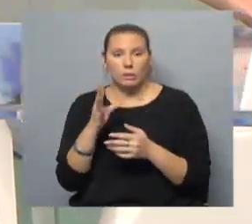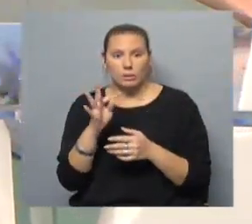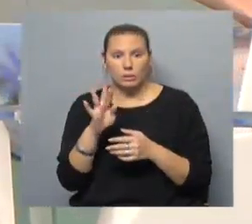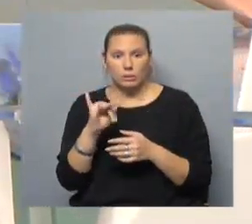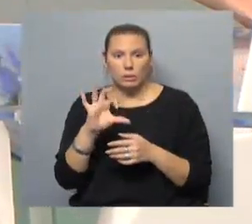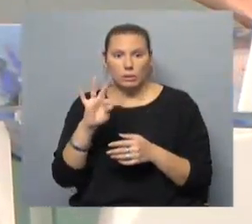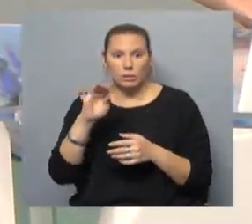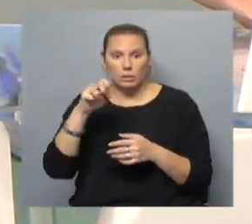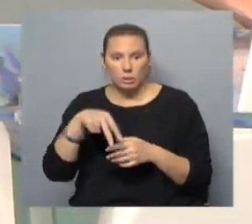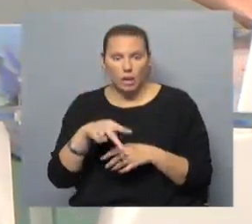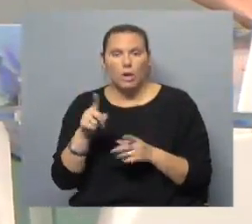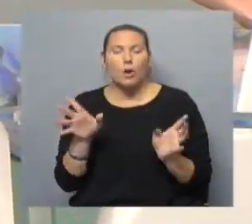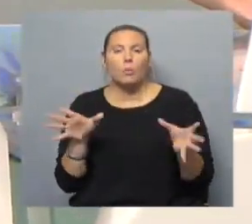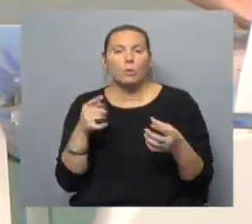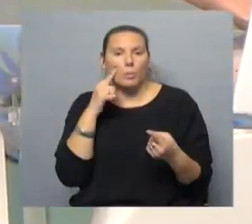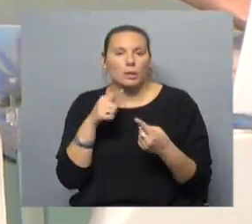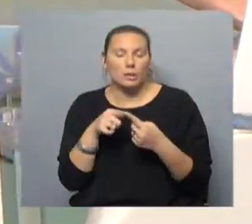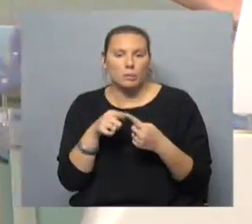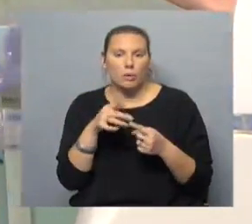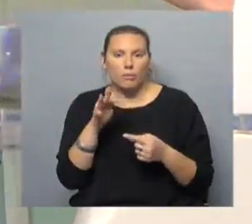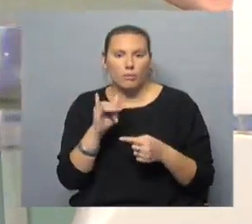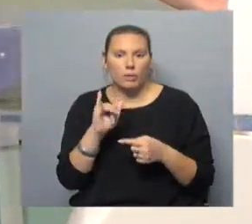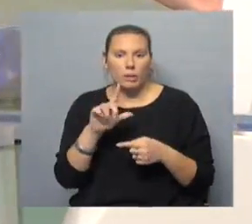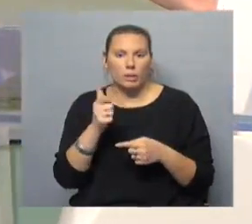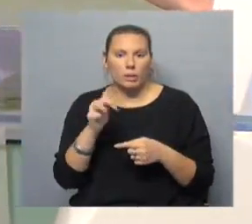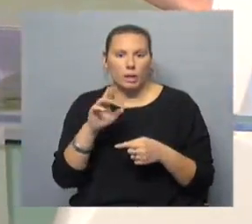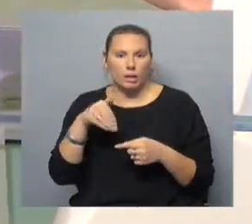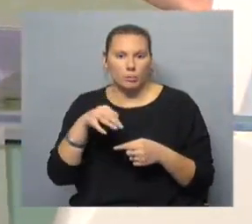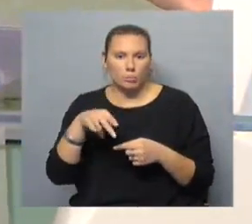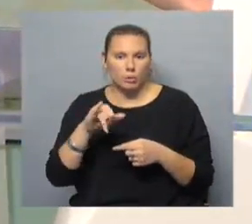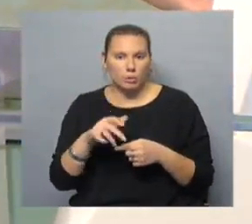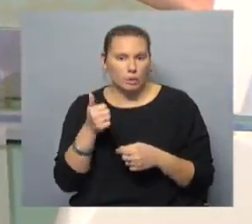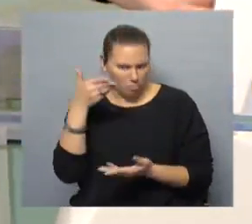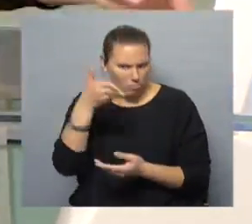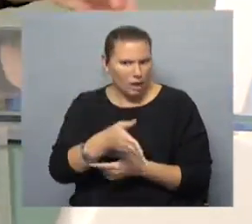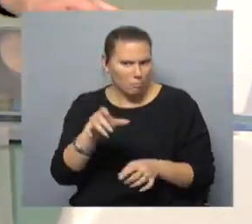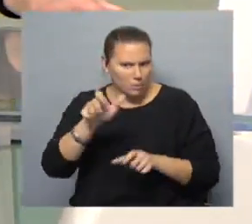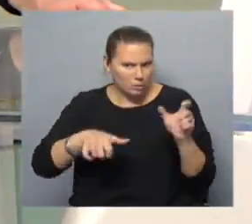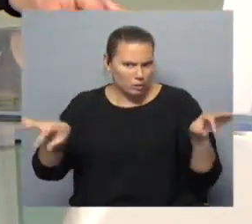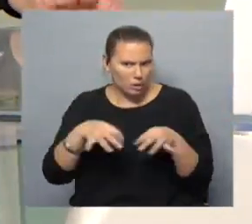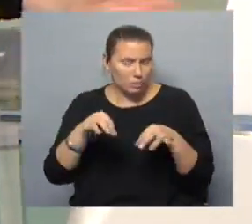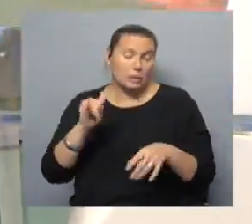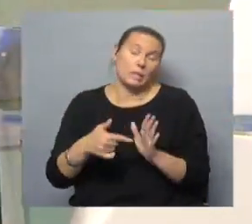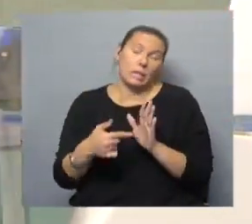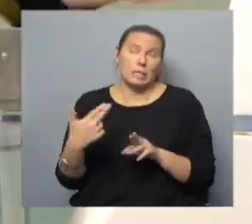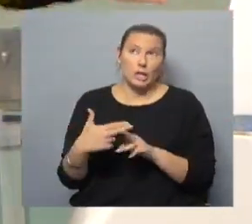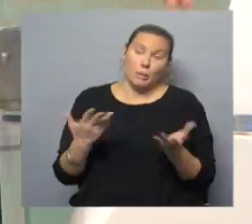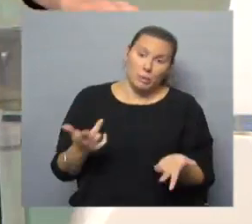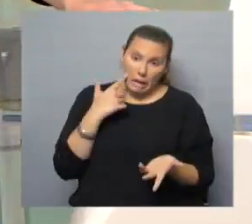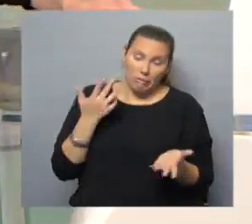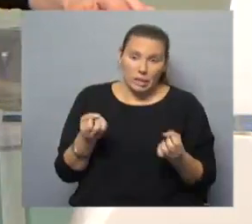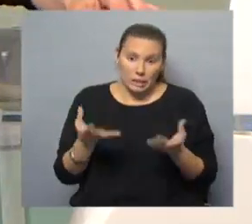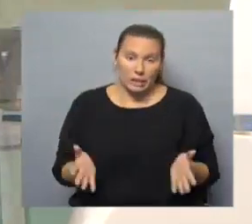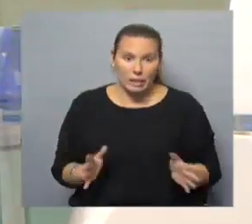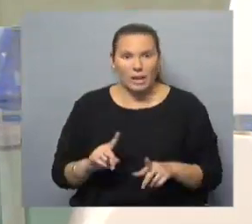una misión filarmónica. ¿Estará gente de la Orquesta Filarmónica? Claro, sí, que lo dicen el nombre. No